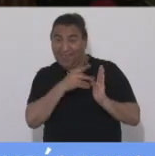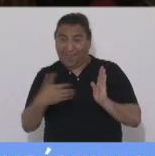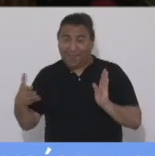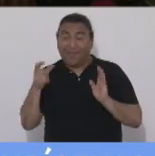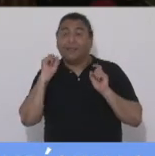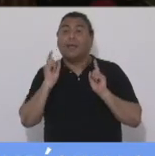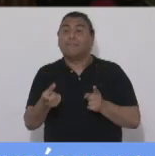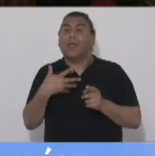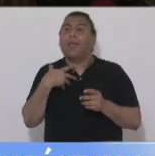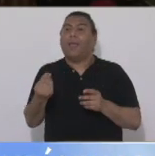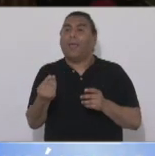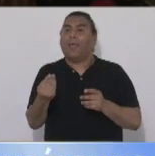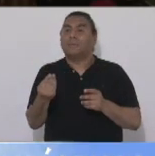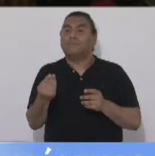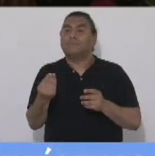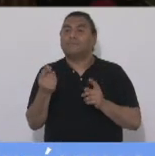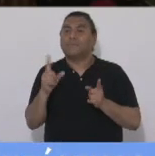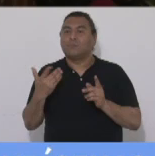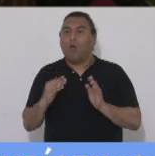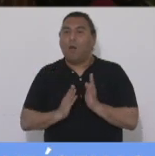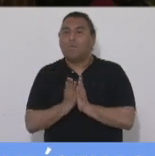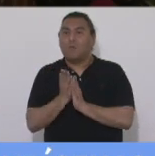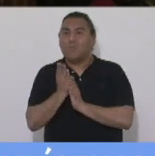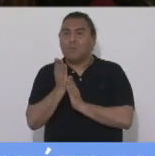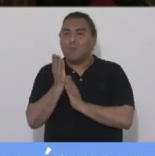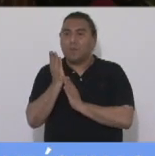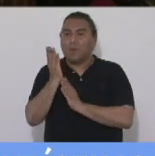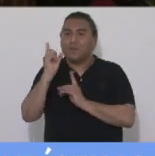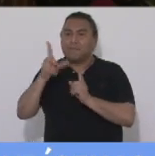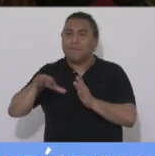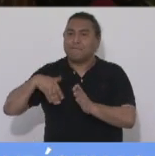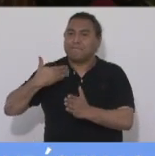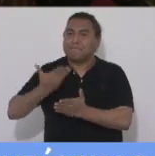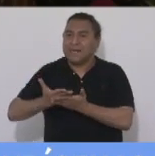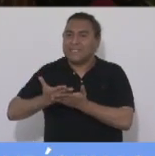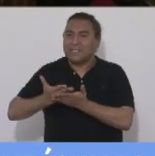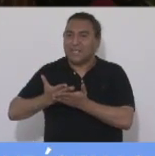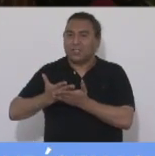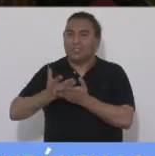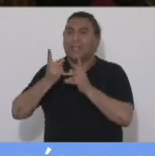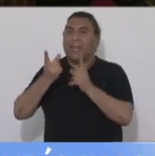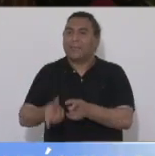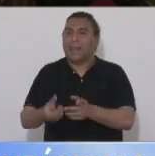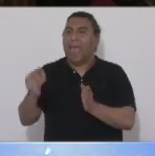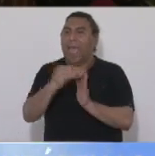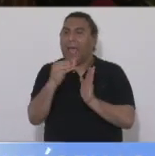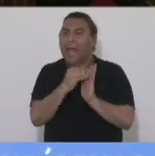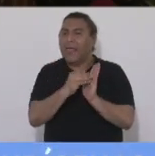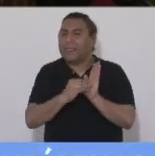además se ha acrecentado la presentación y la acreditación